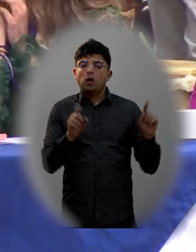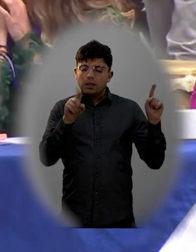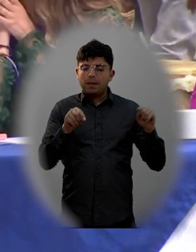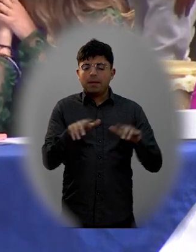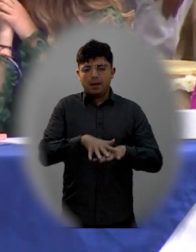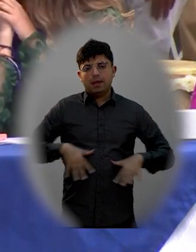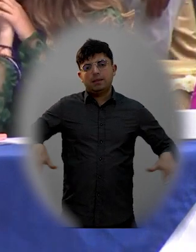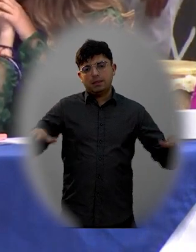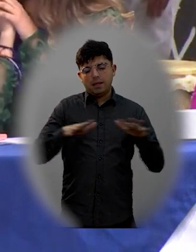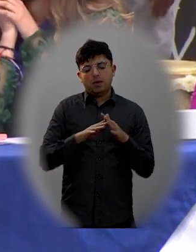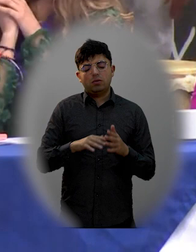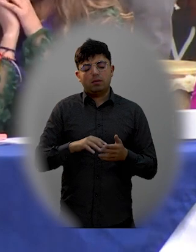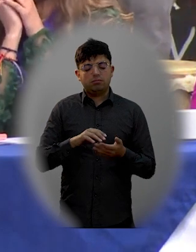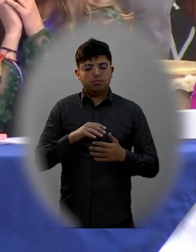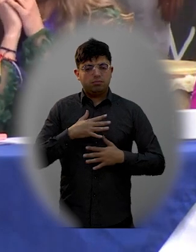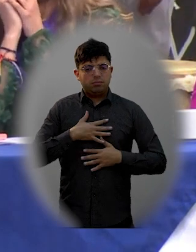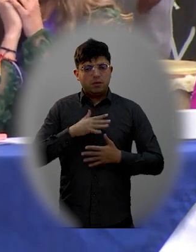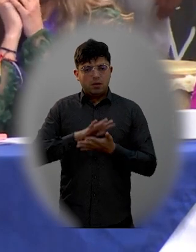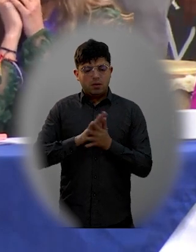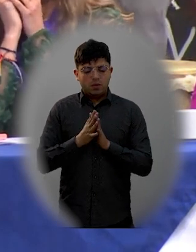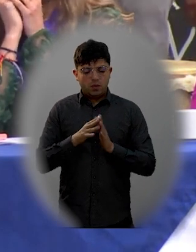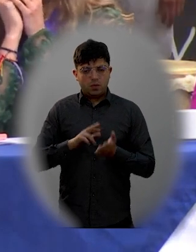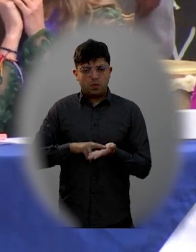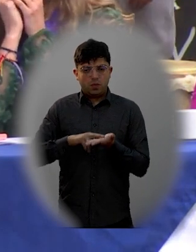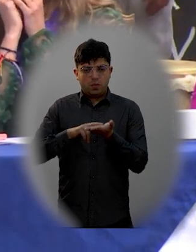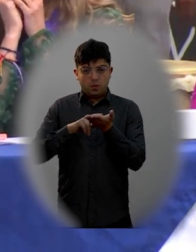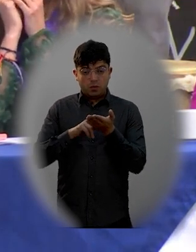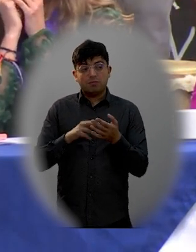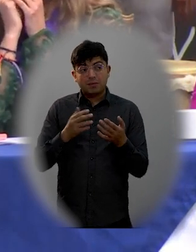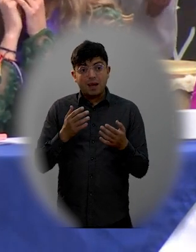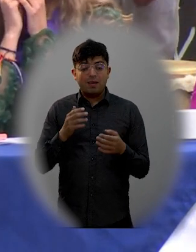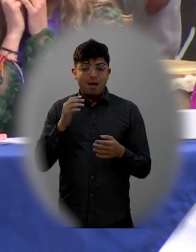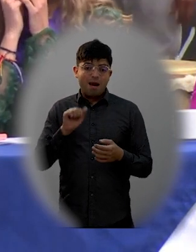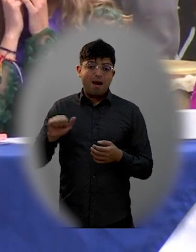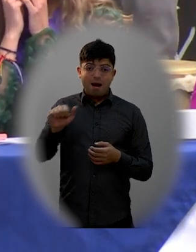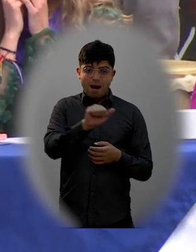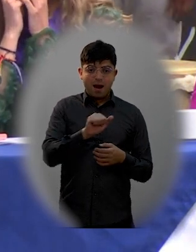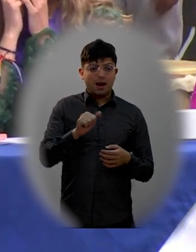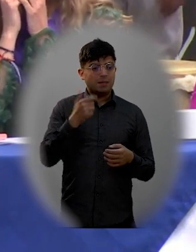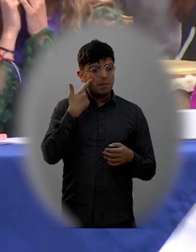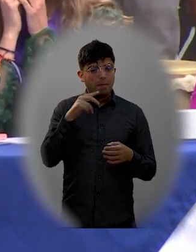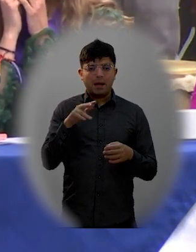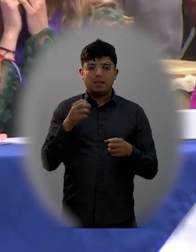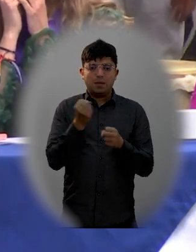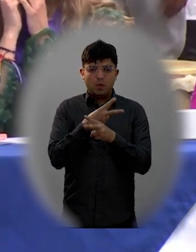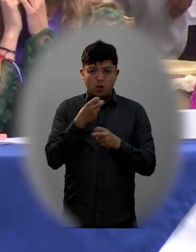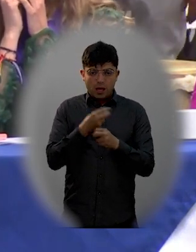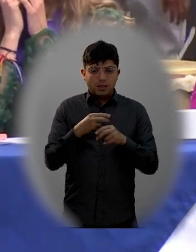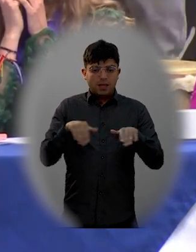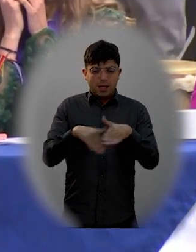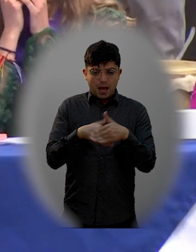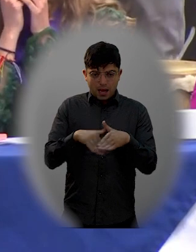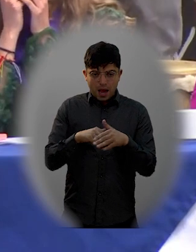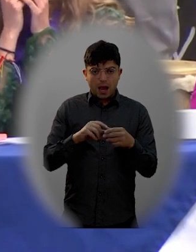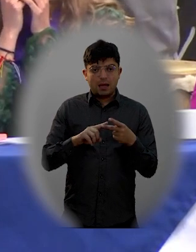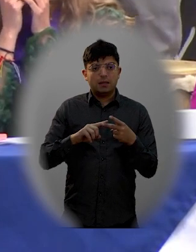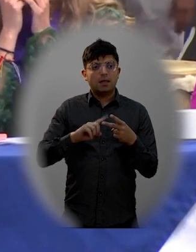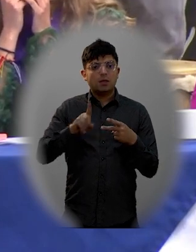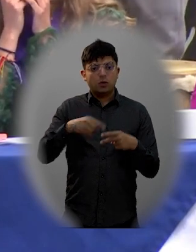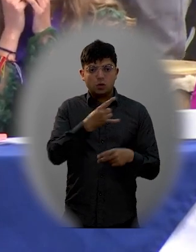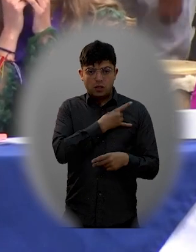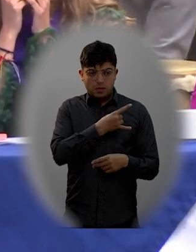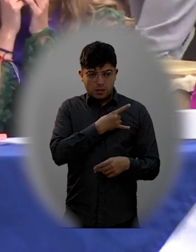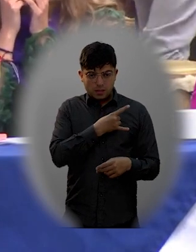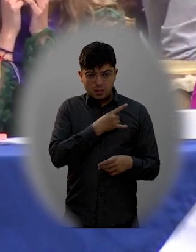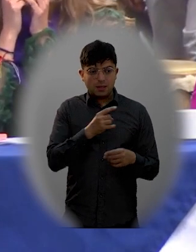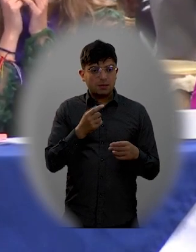escenarios de sanación, porque pues constantemente estamos expuestas a escenarios de violencia en la calle, luego llegamos a la universidad y tenemos